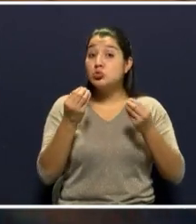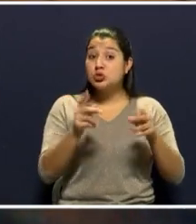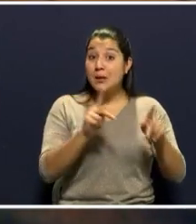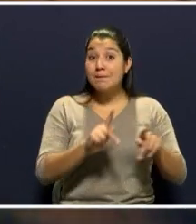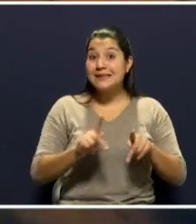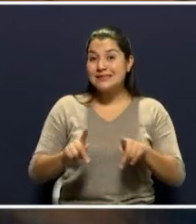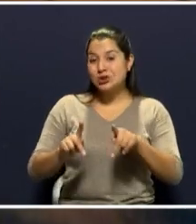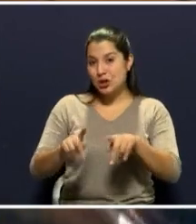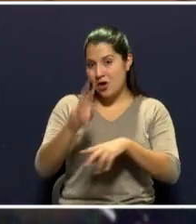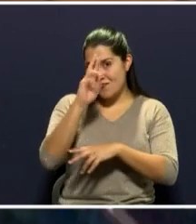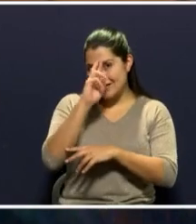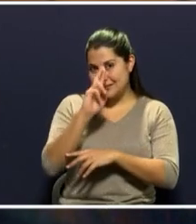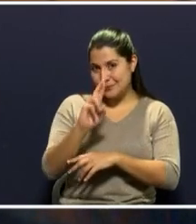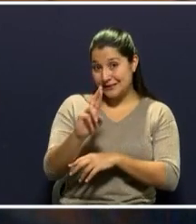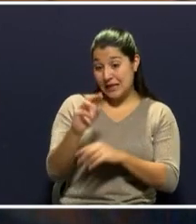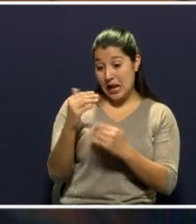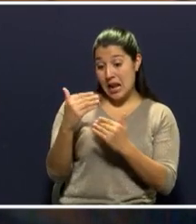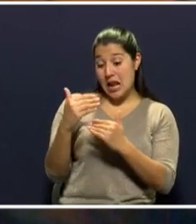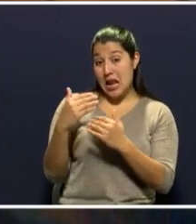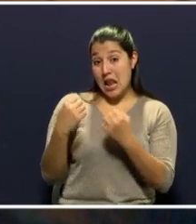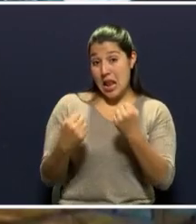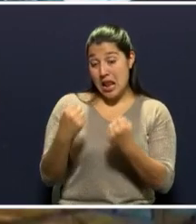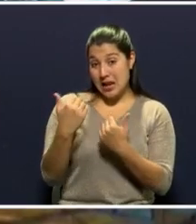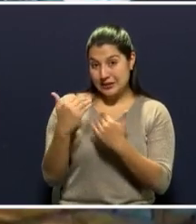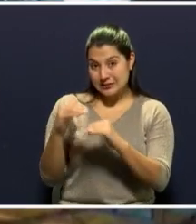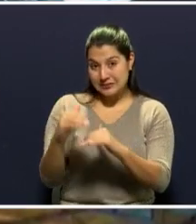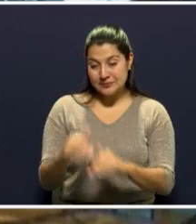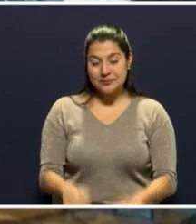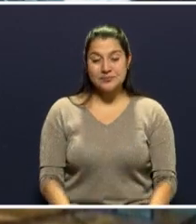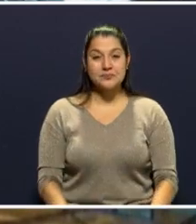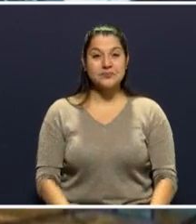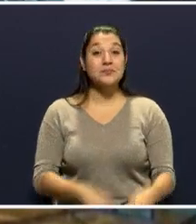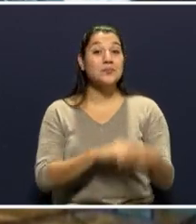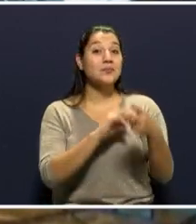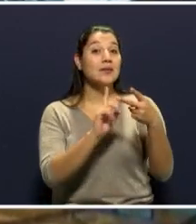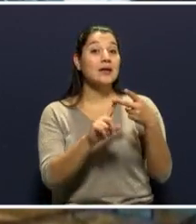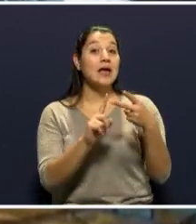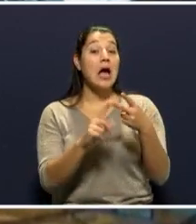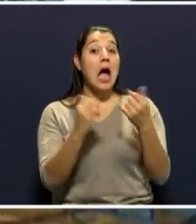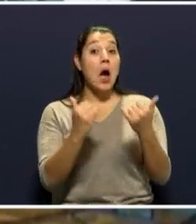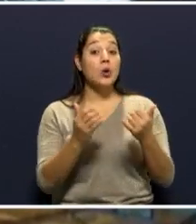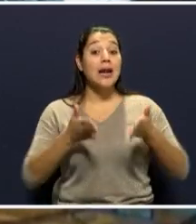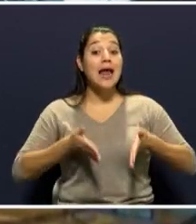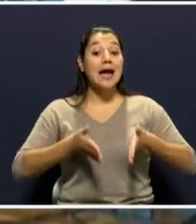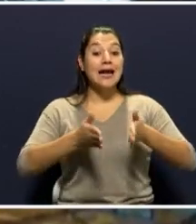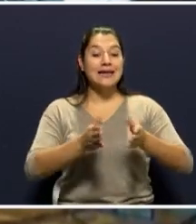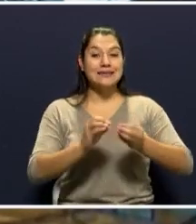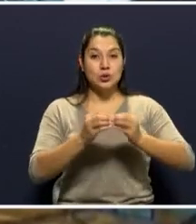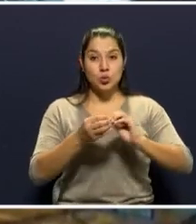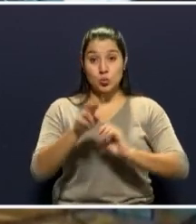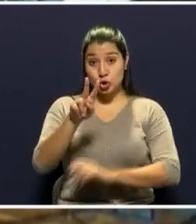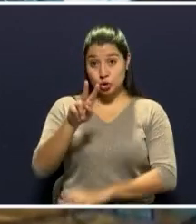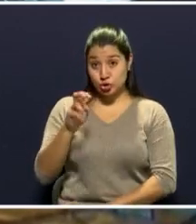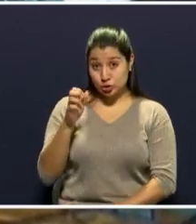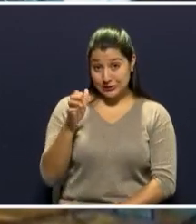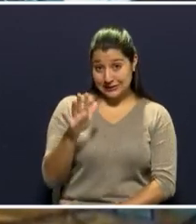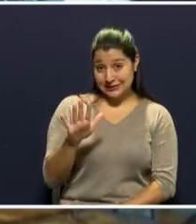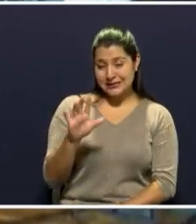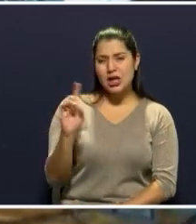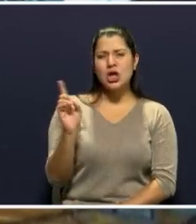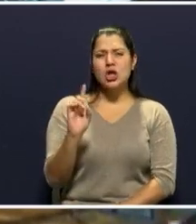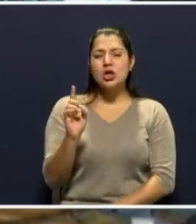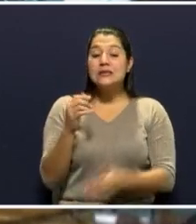de las normas de restricción vial. Nos movemos ahora a la ruta 215 por